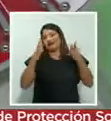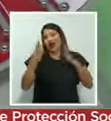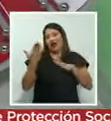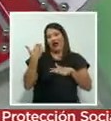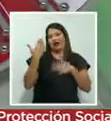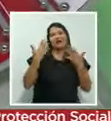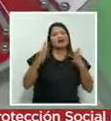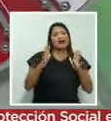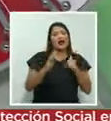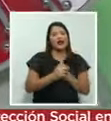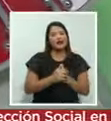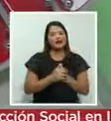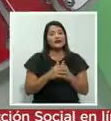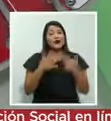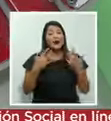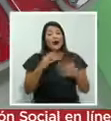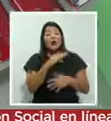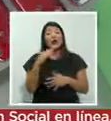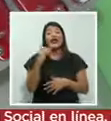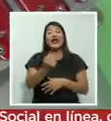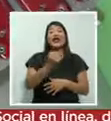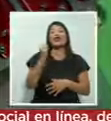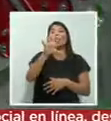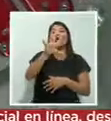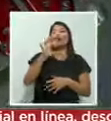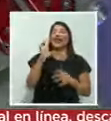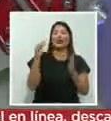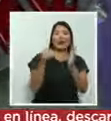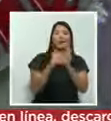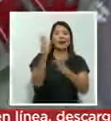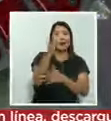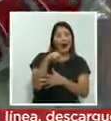Ya pasó el café. Ya pasó, y se lleva